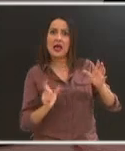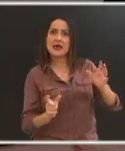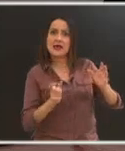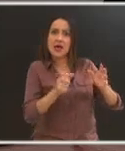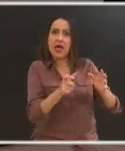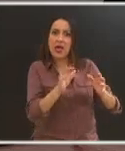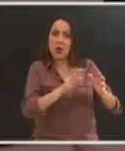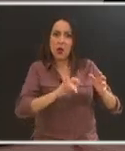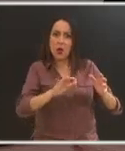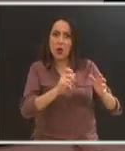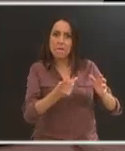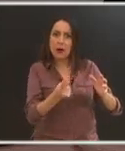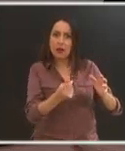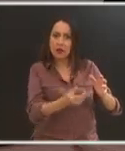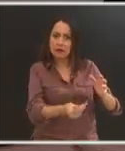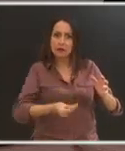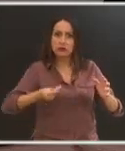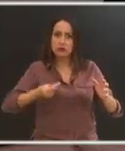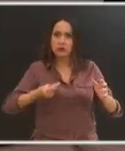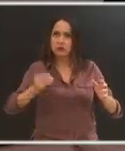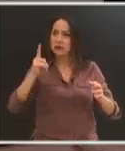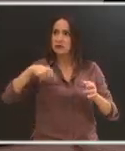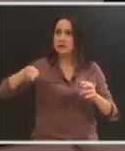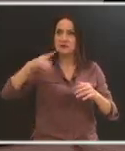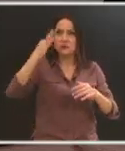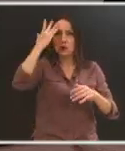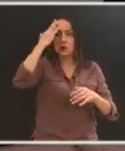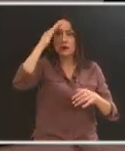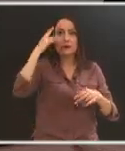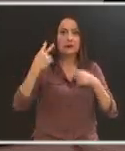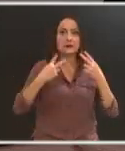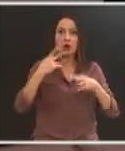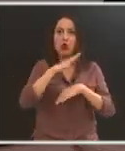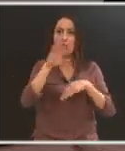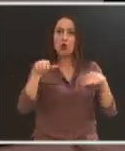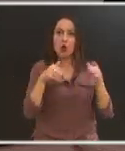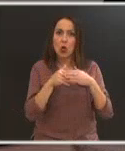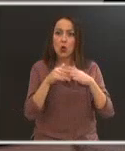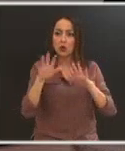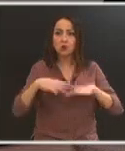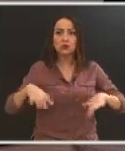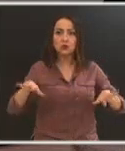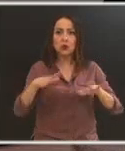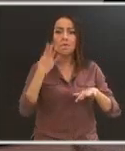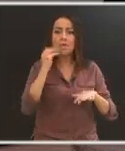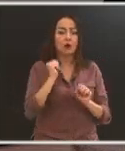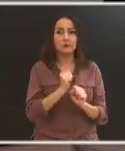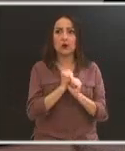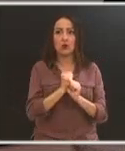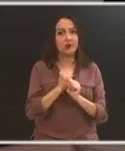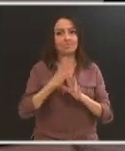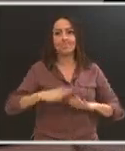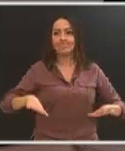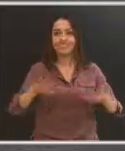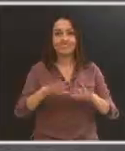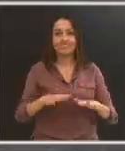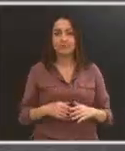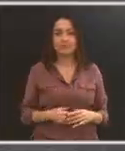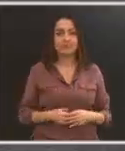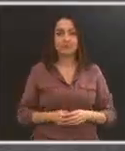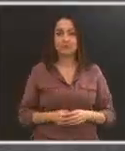de Sarapiquí, lo que tiene en vilo a los vecinos y a todos los vecinos de la zona por la inseguridad.